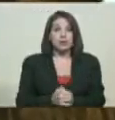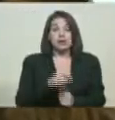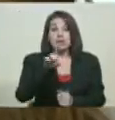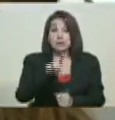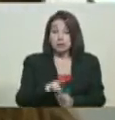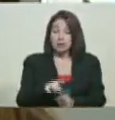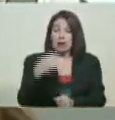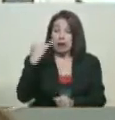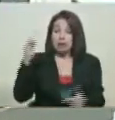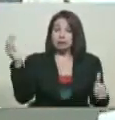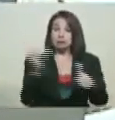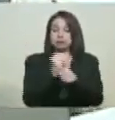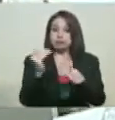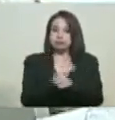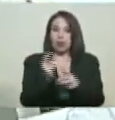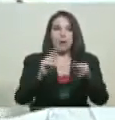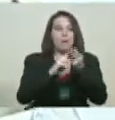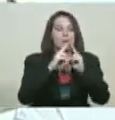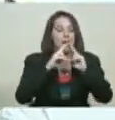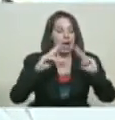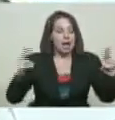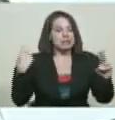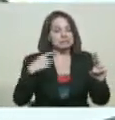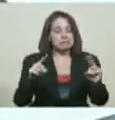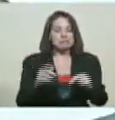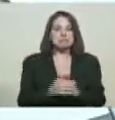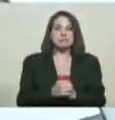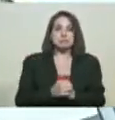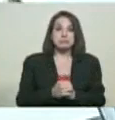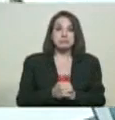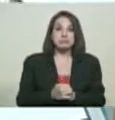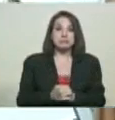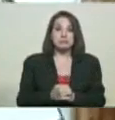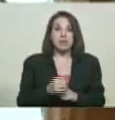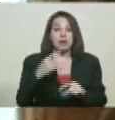conquistada por consolidar